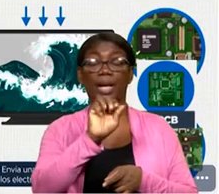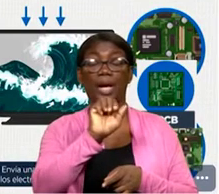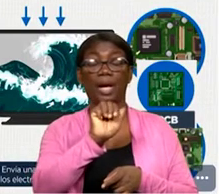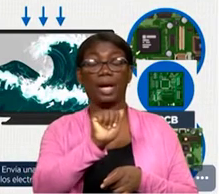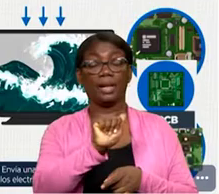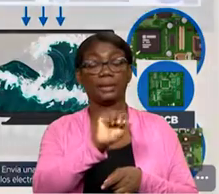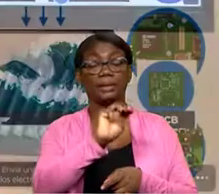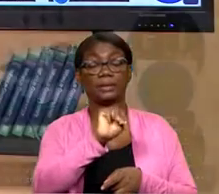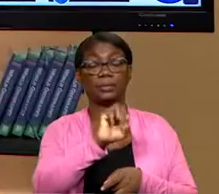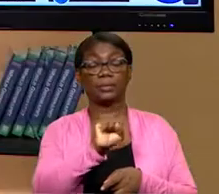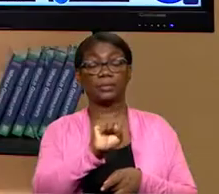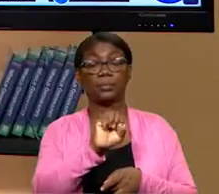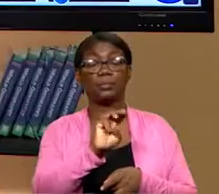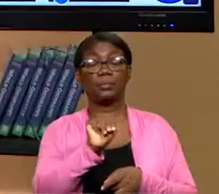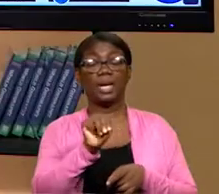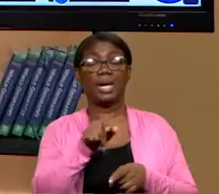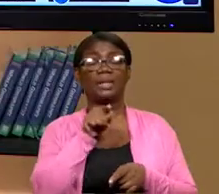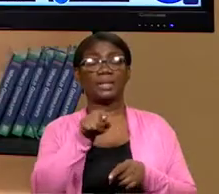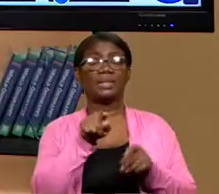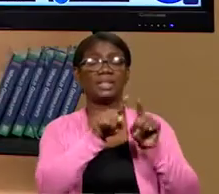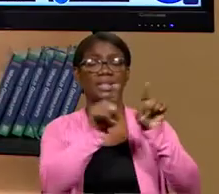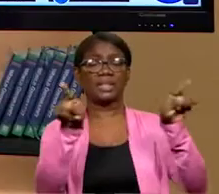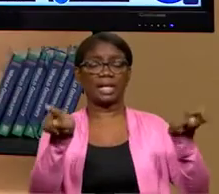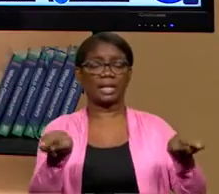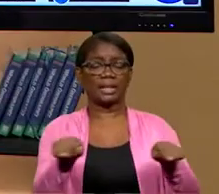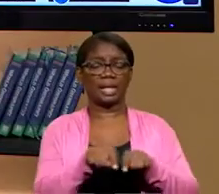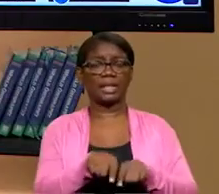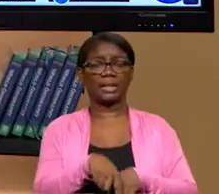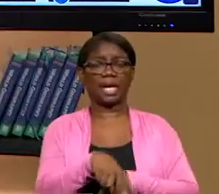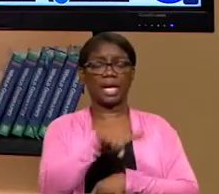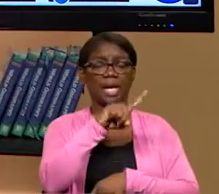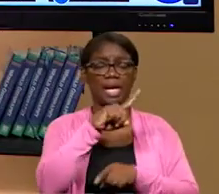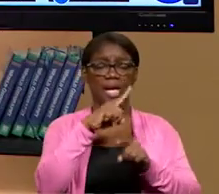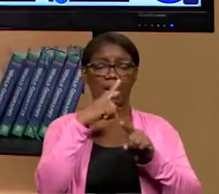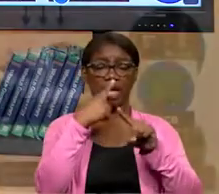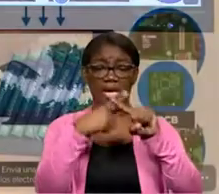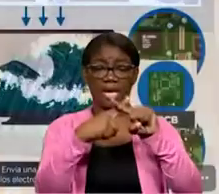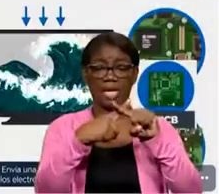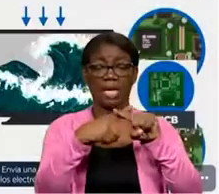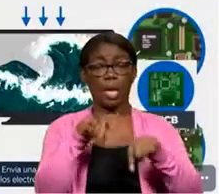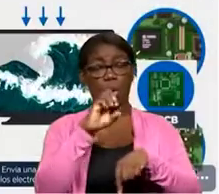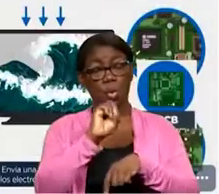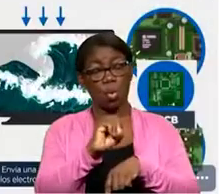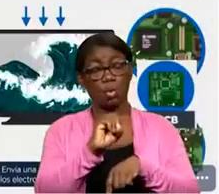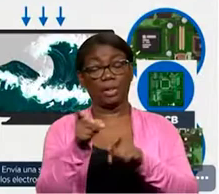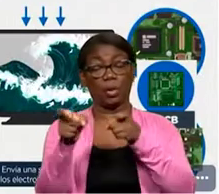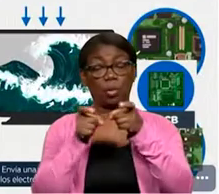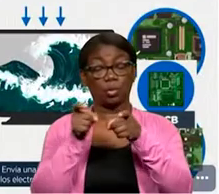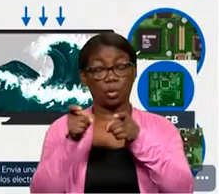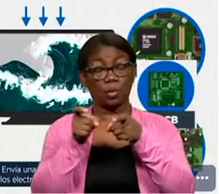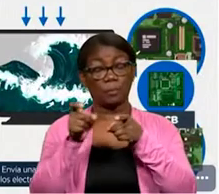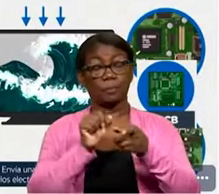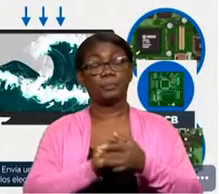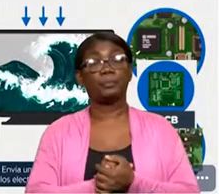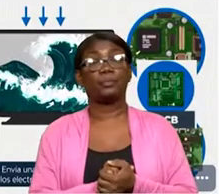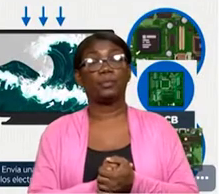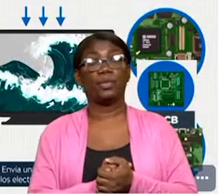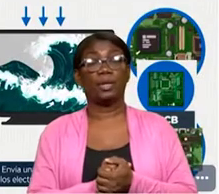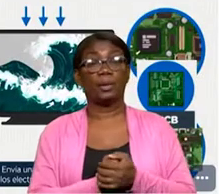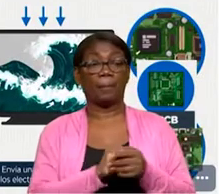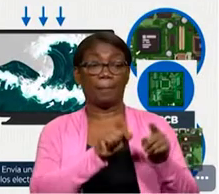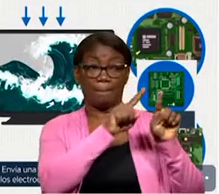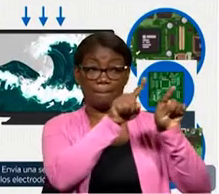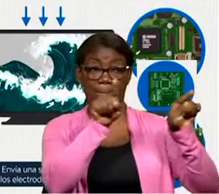puede conocerse como tarjeta de control o tarjeta X de direccionamiento. ¿Ok? En los televisores